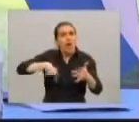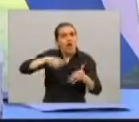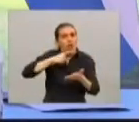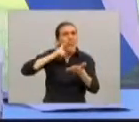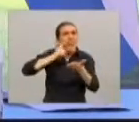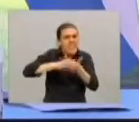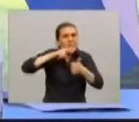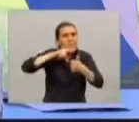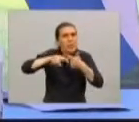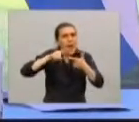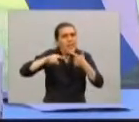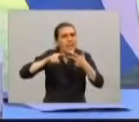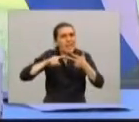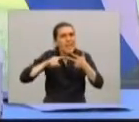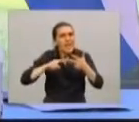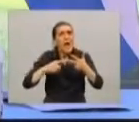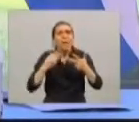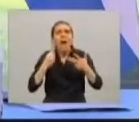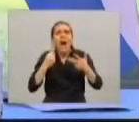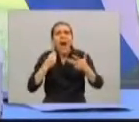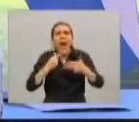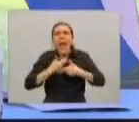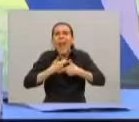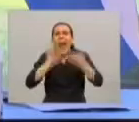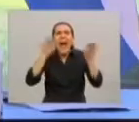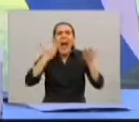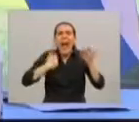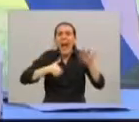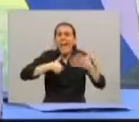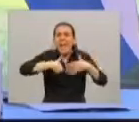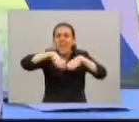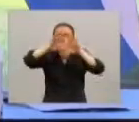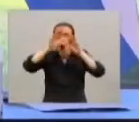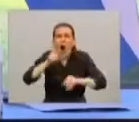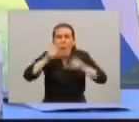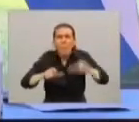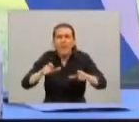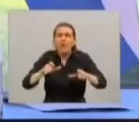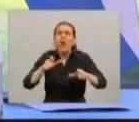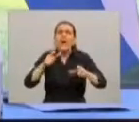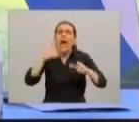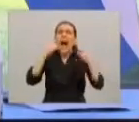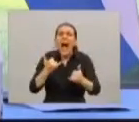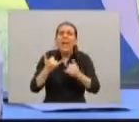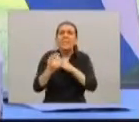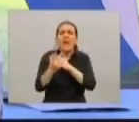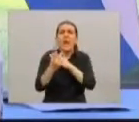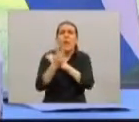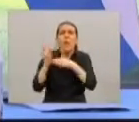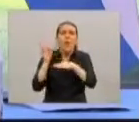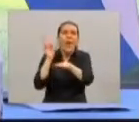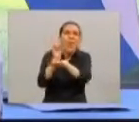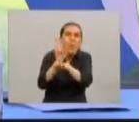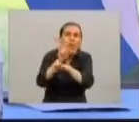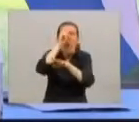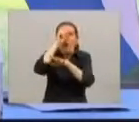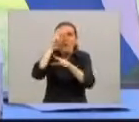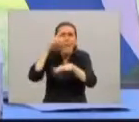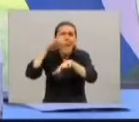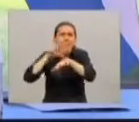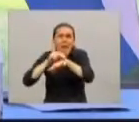la razón única sobre esto? Ningún saber. Es un proceso de diálogos, de negociaciones, de apuestas, a ir viéndolo en el día a